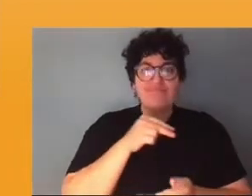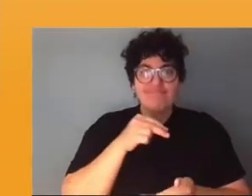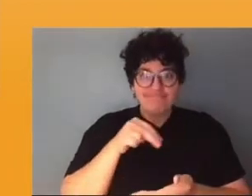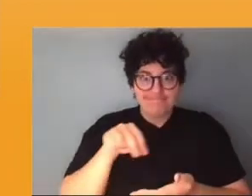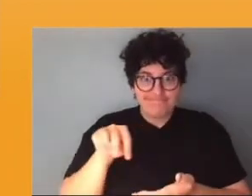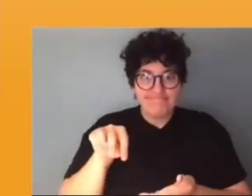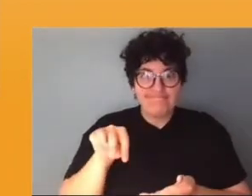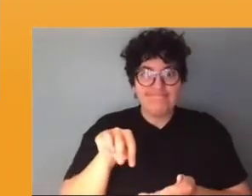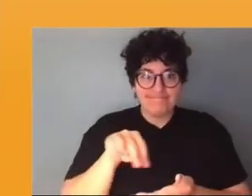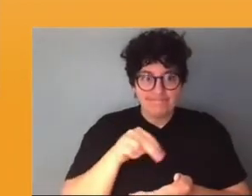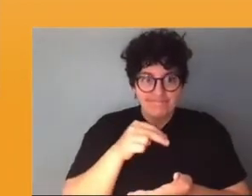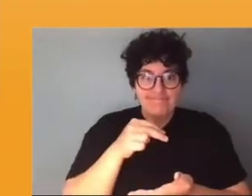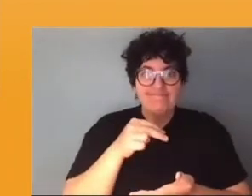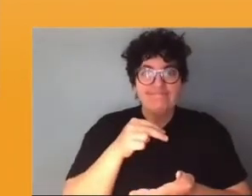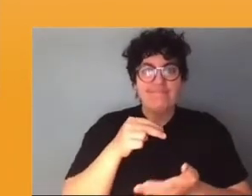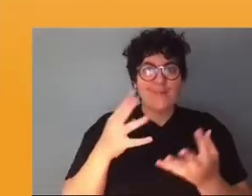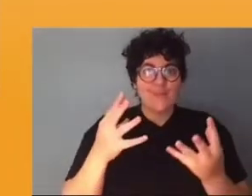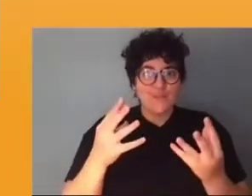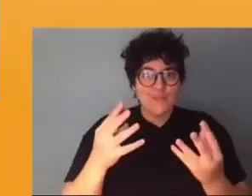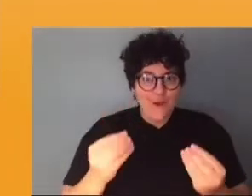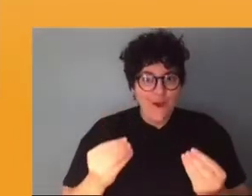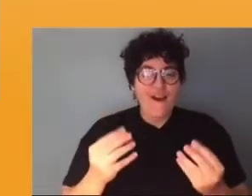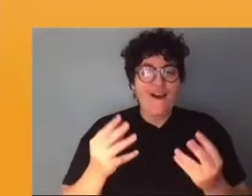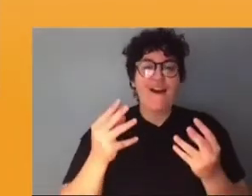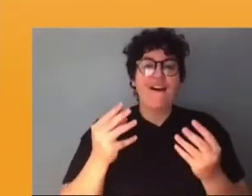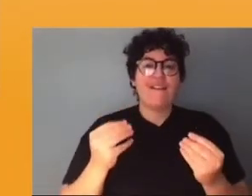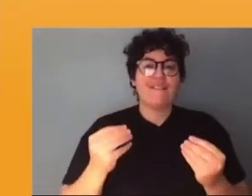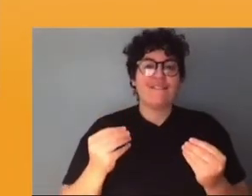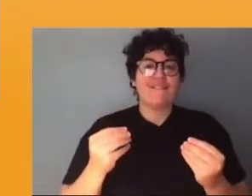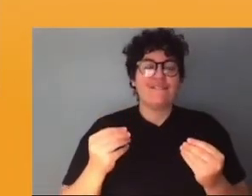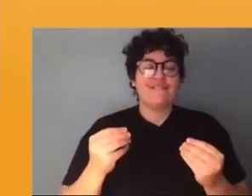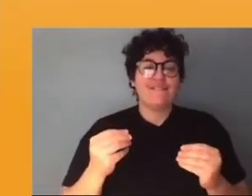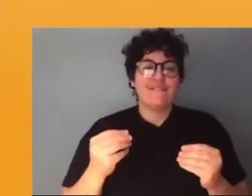movimientos. Entonces el público